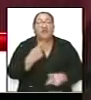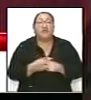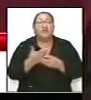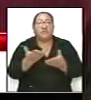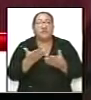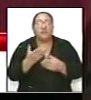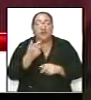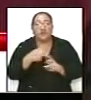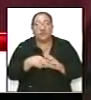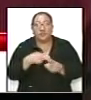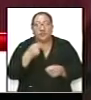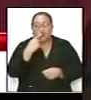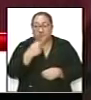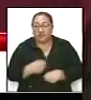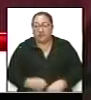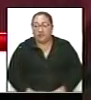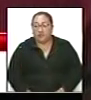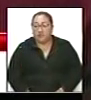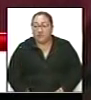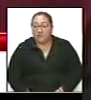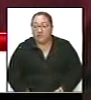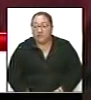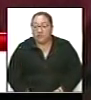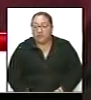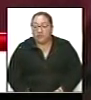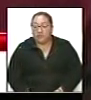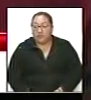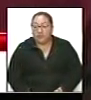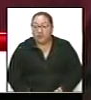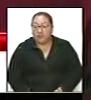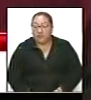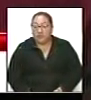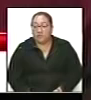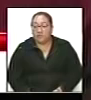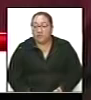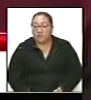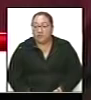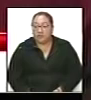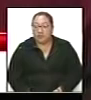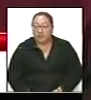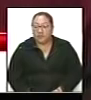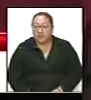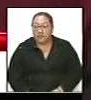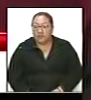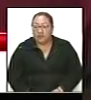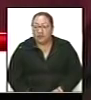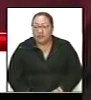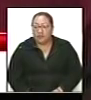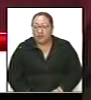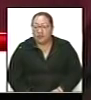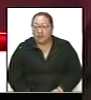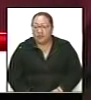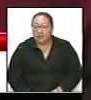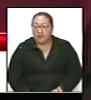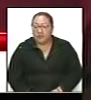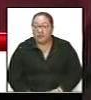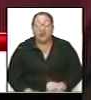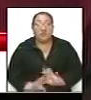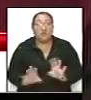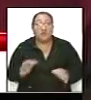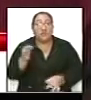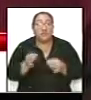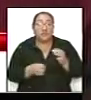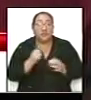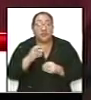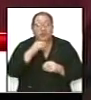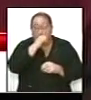su combustible. Es decir, este número se repite, es incontrovertible. Nadie en el juicio ha